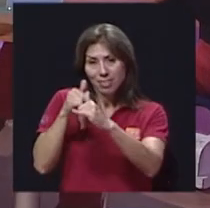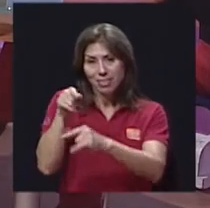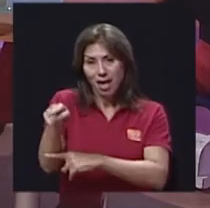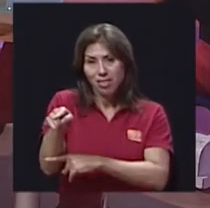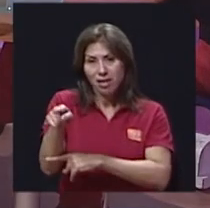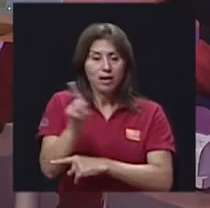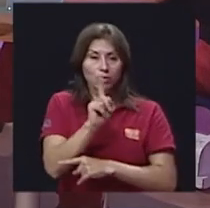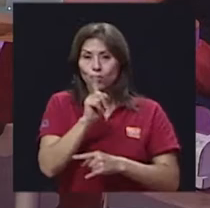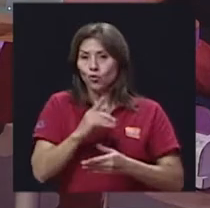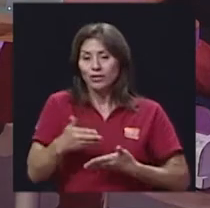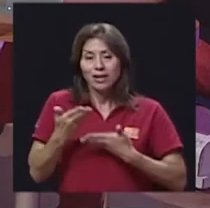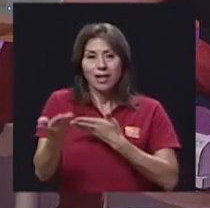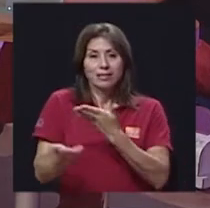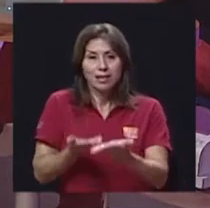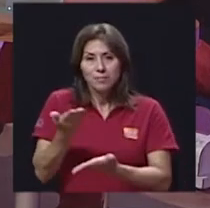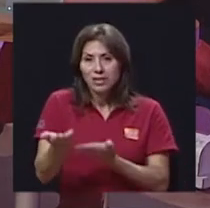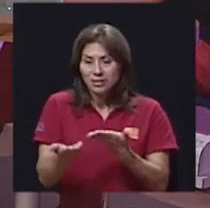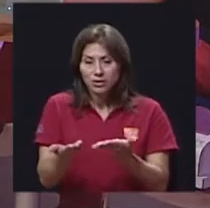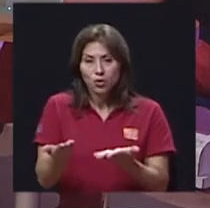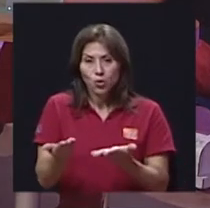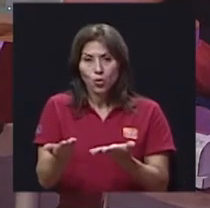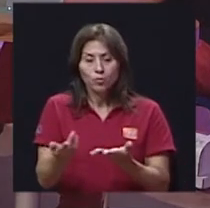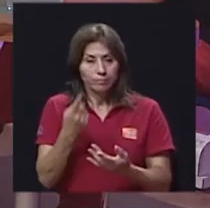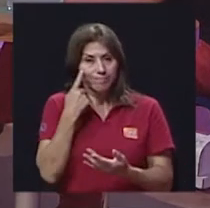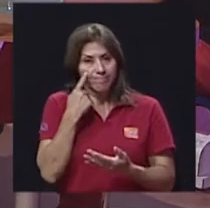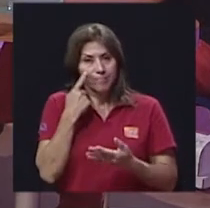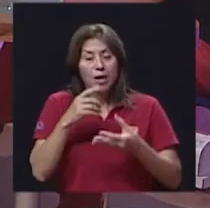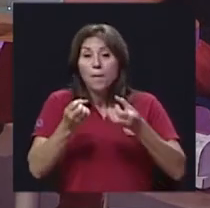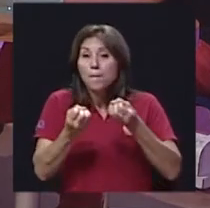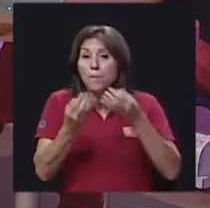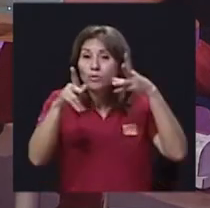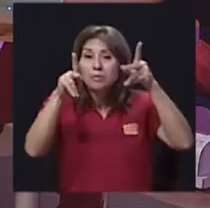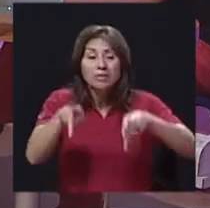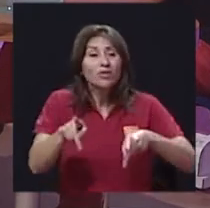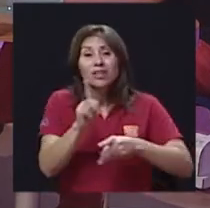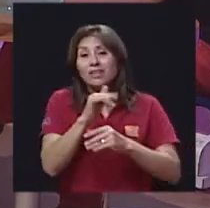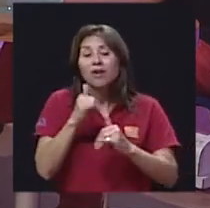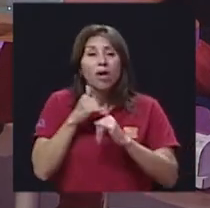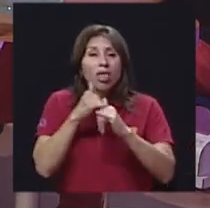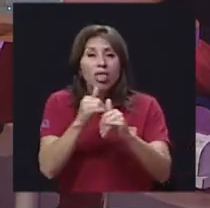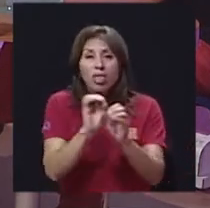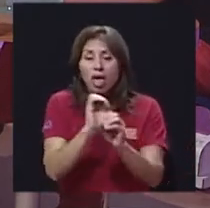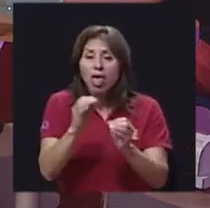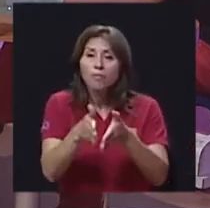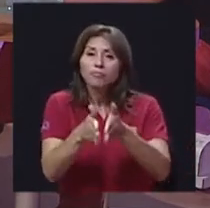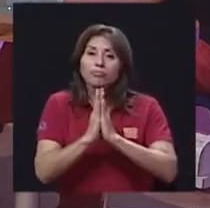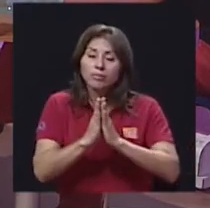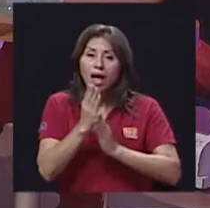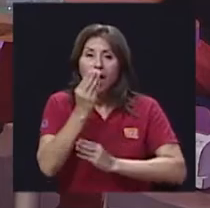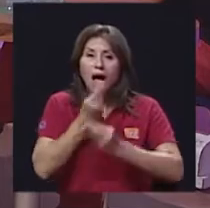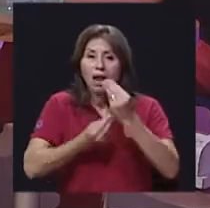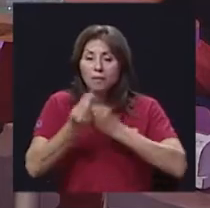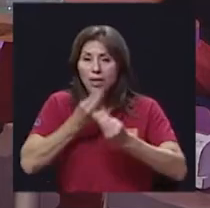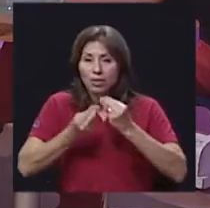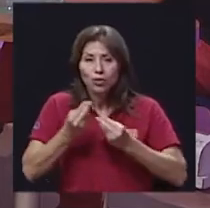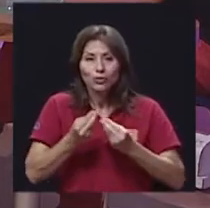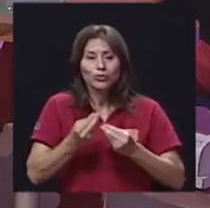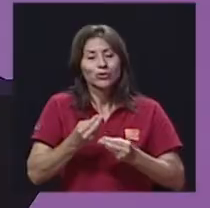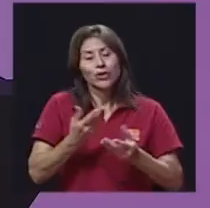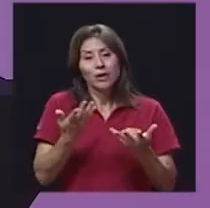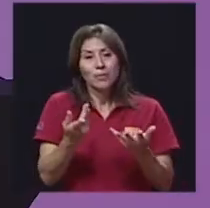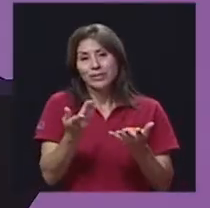alto de personas que demandan alimentos que tampoco tienen esa asistencia, porque la defensa pública no puede cubrir todos los rincones del